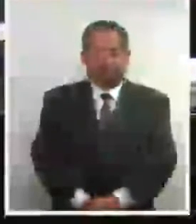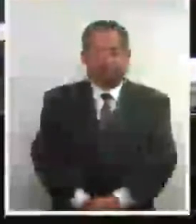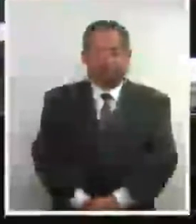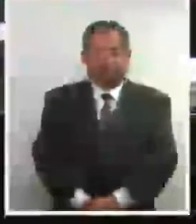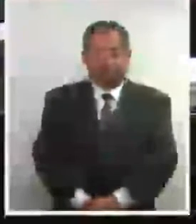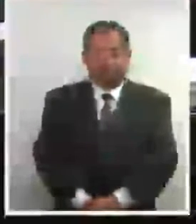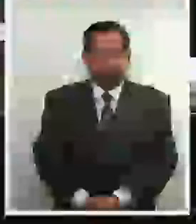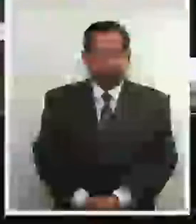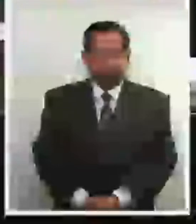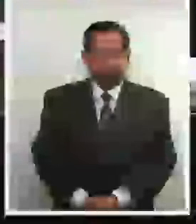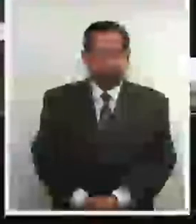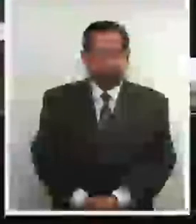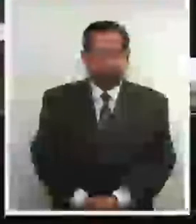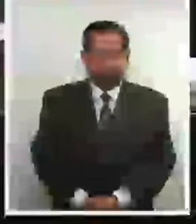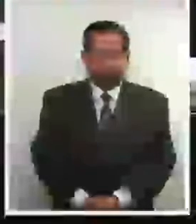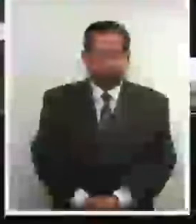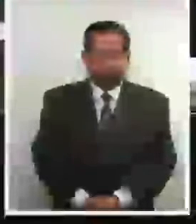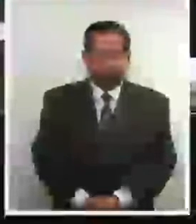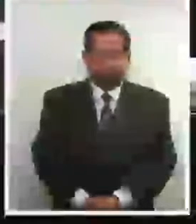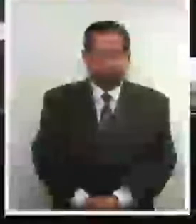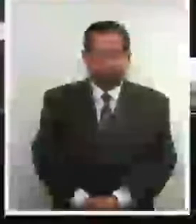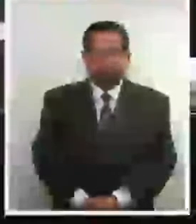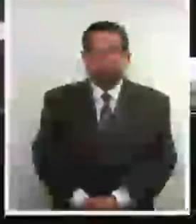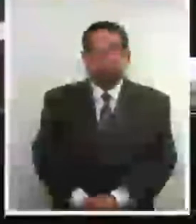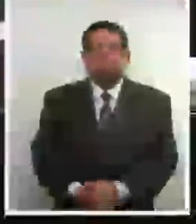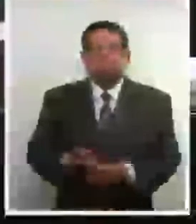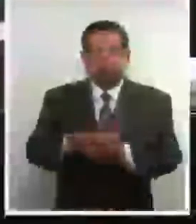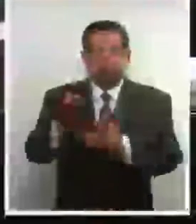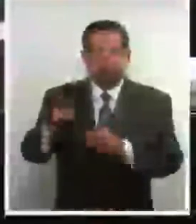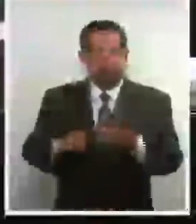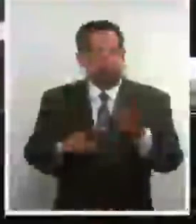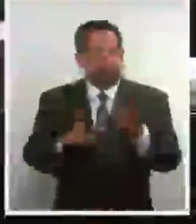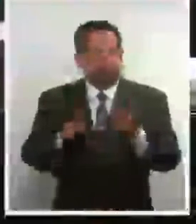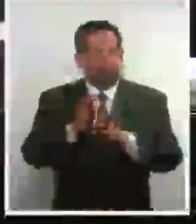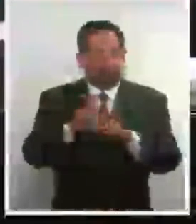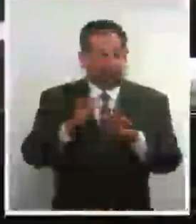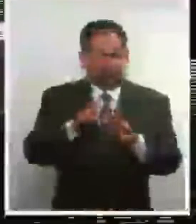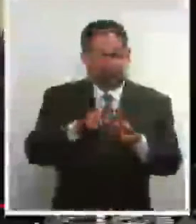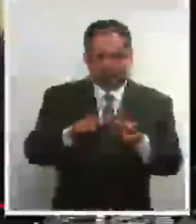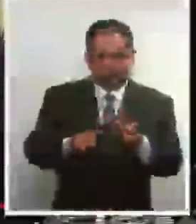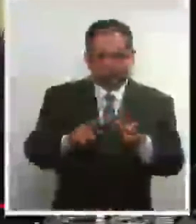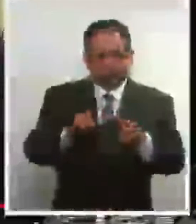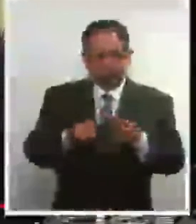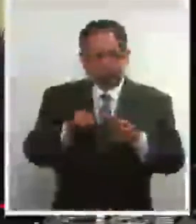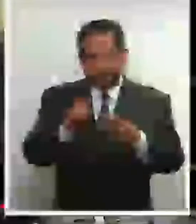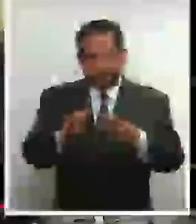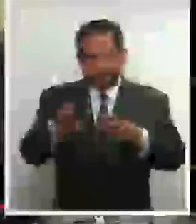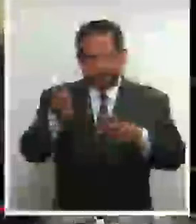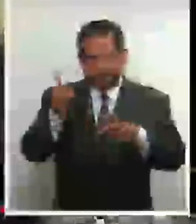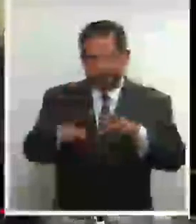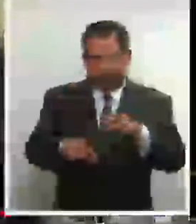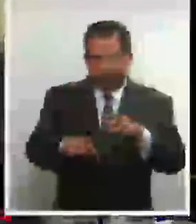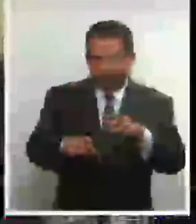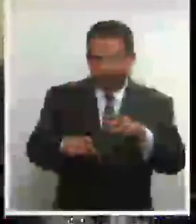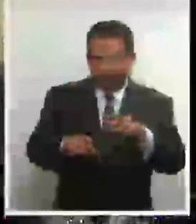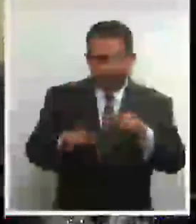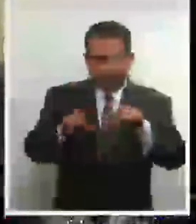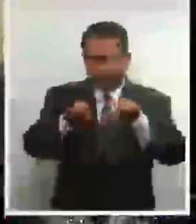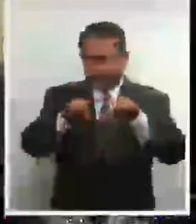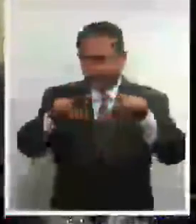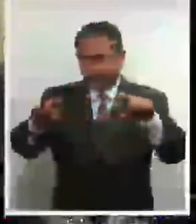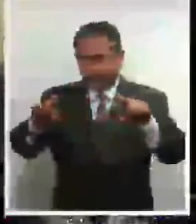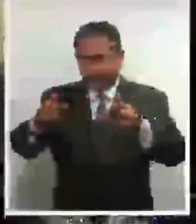Gracias. La curul de la diputada Kenia, sí. Gracias. Son dos temas. Uno es que se elimine el párrafo